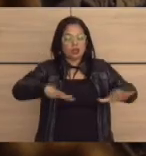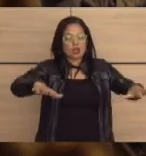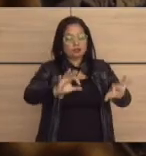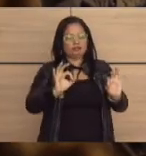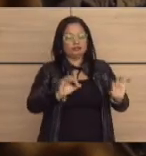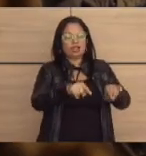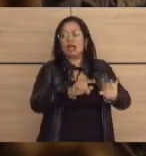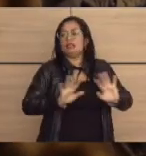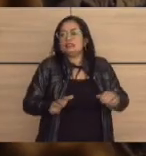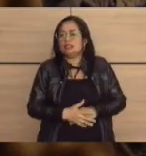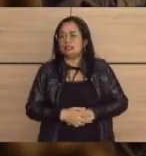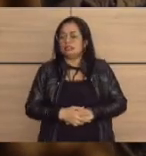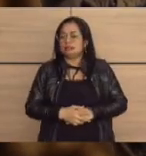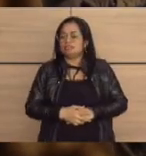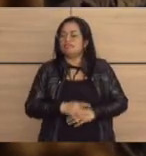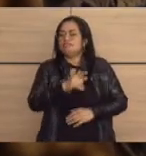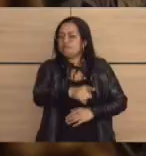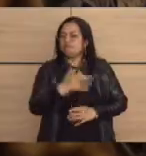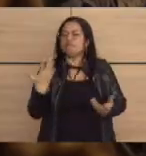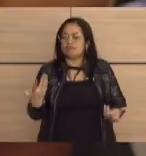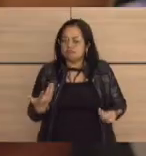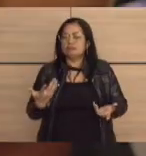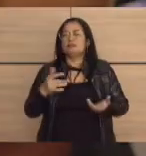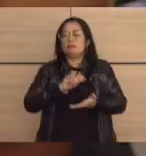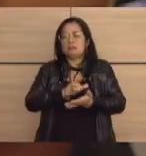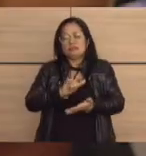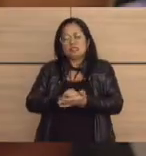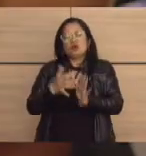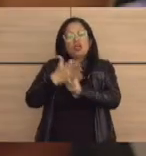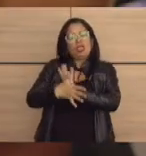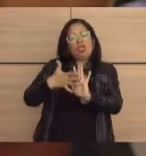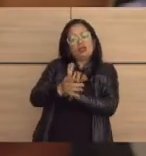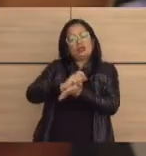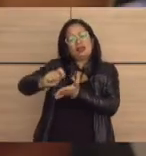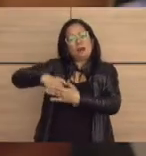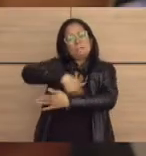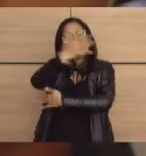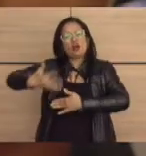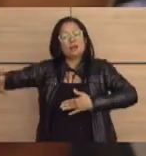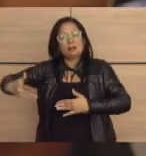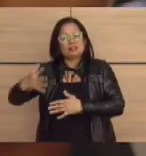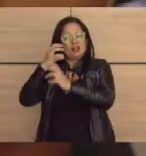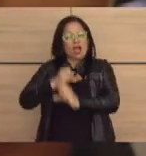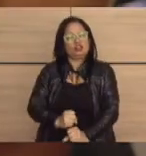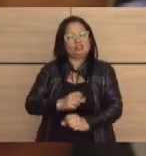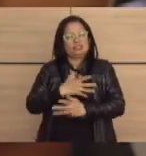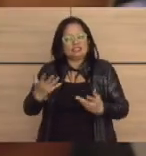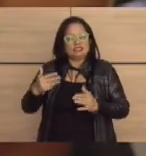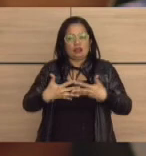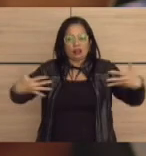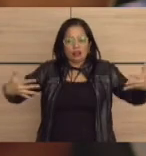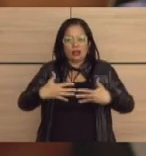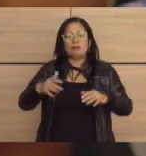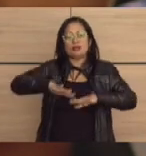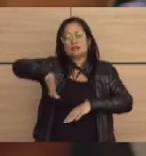Yo leo a Juan de Castellanos y el poema que escribió sobre la conquista, el poema más extenso de la lengua castellana, y veo la sabana